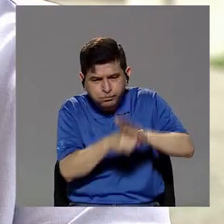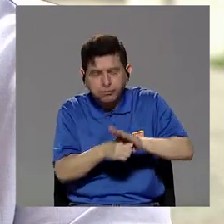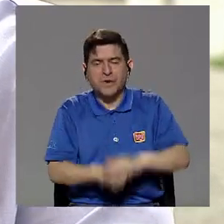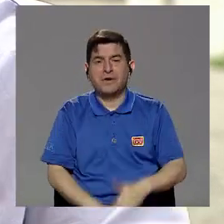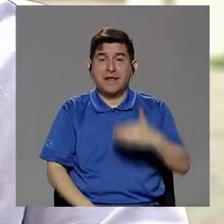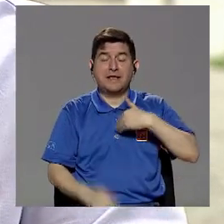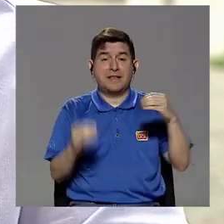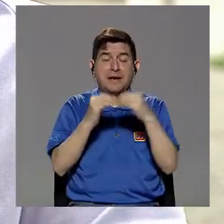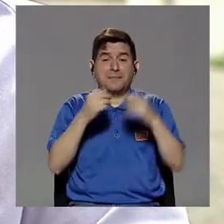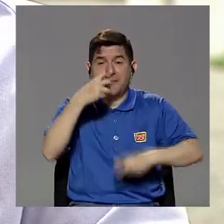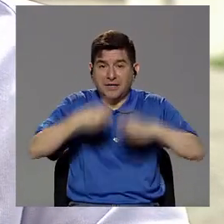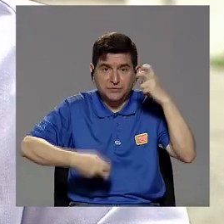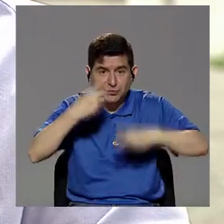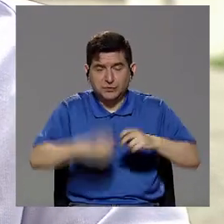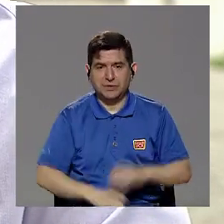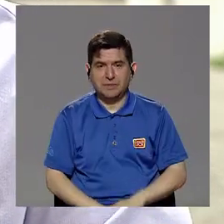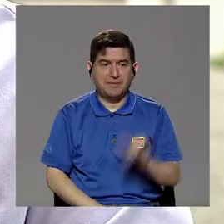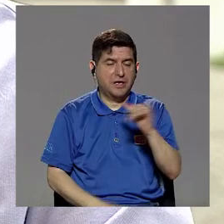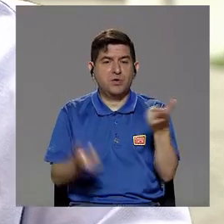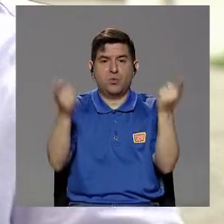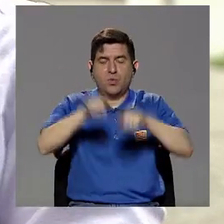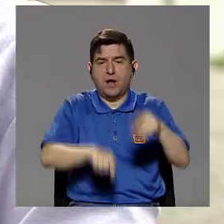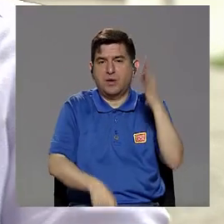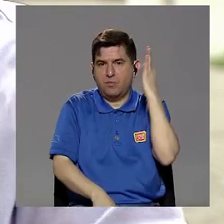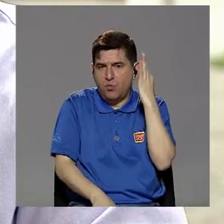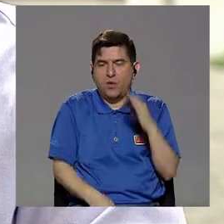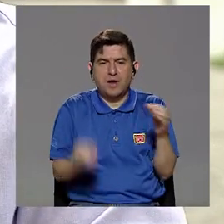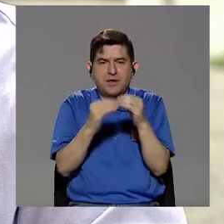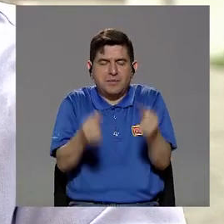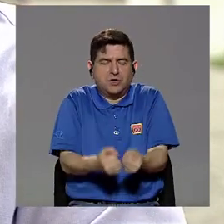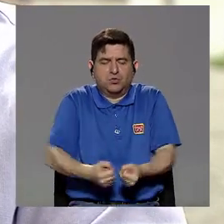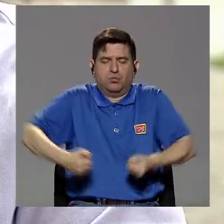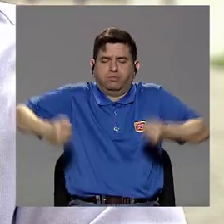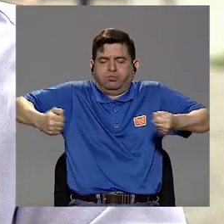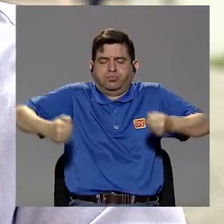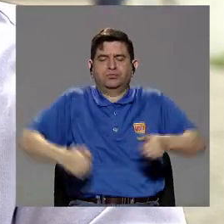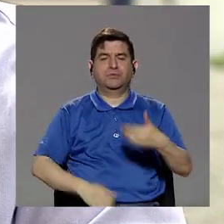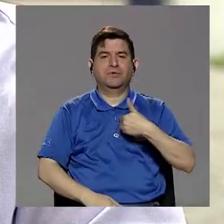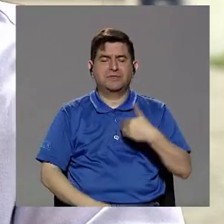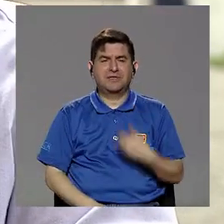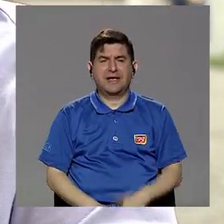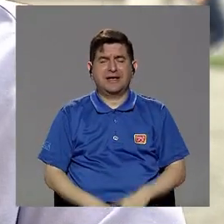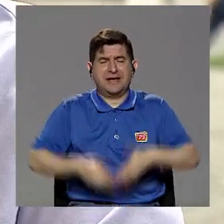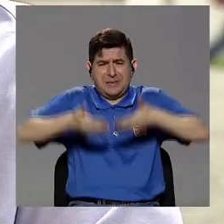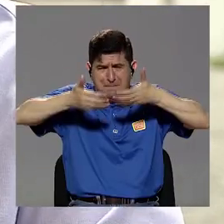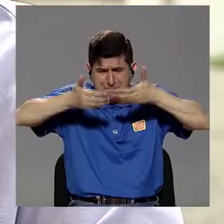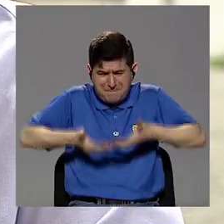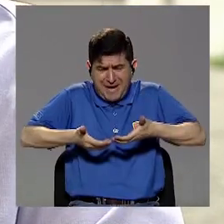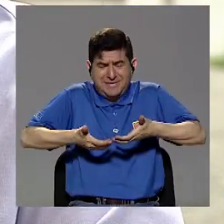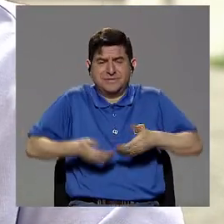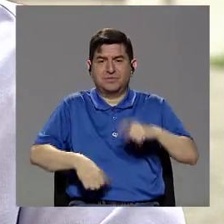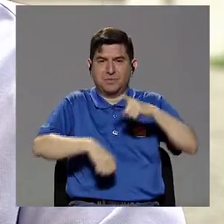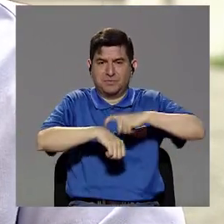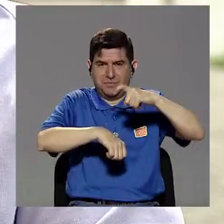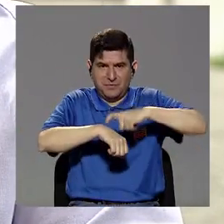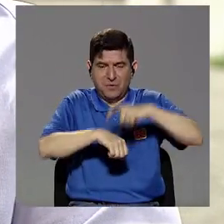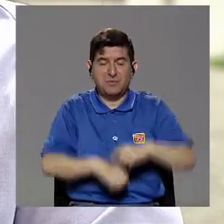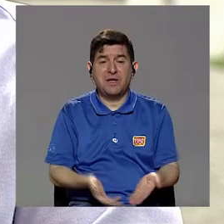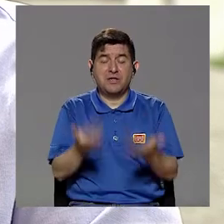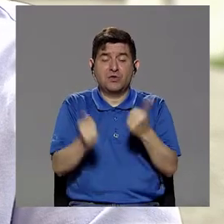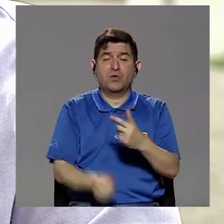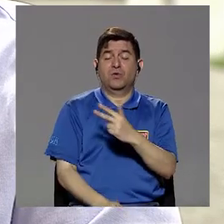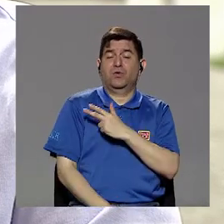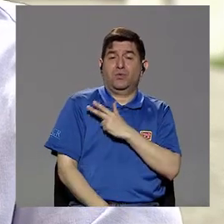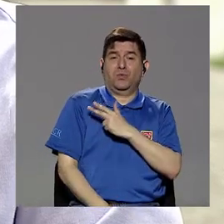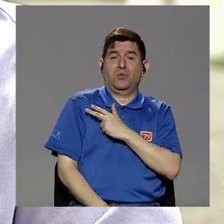comprimir más la vejiga y va a tener mucho más problema. Lo mismo pasa con las mujeres que son mucho más gorditas, ¿verdad? Van a tener mucho peso sobre la vejiga y en el momento